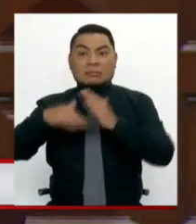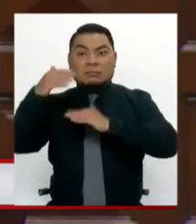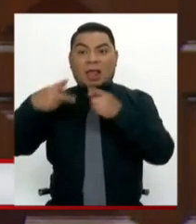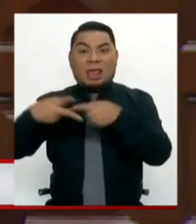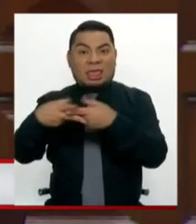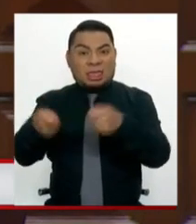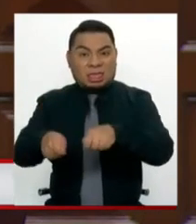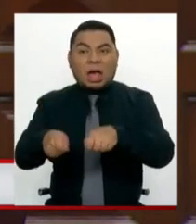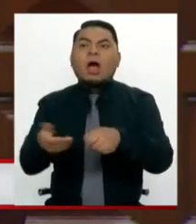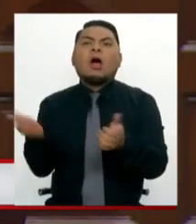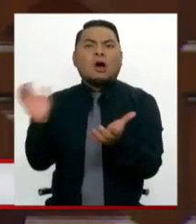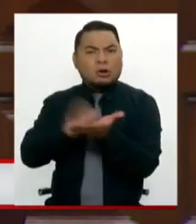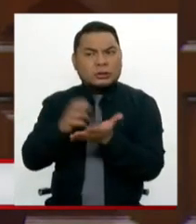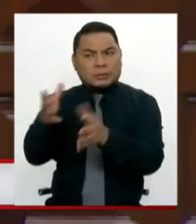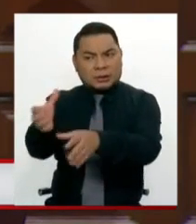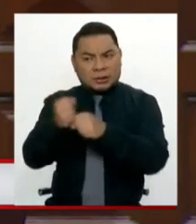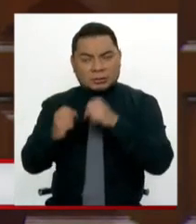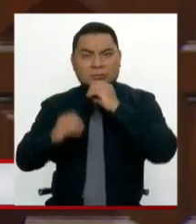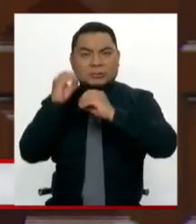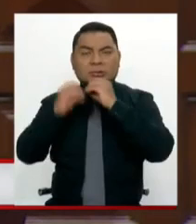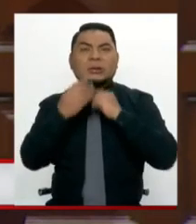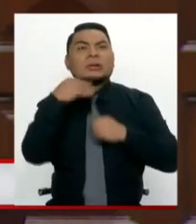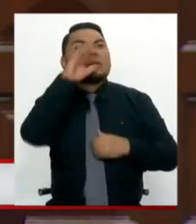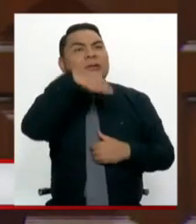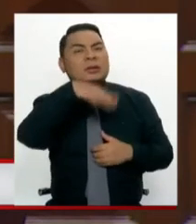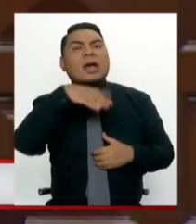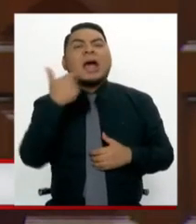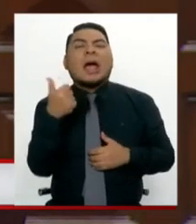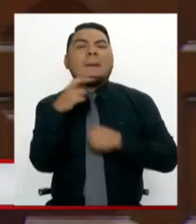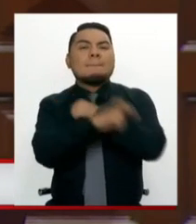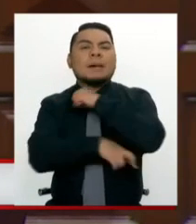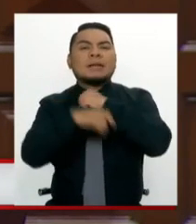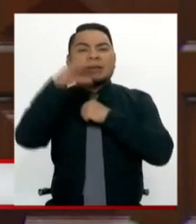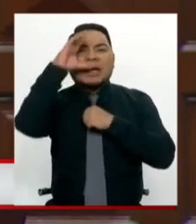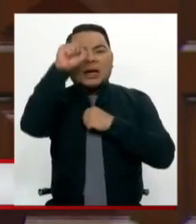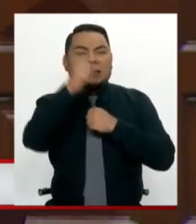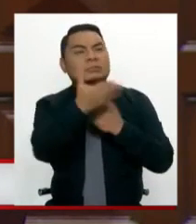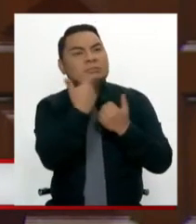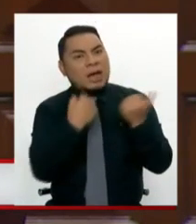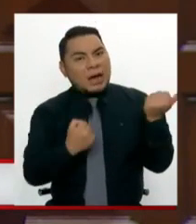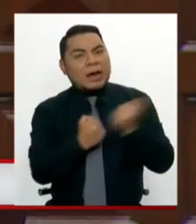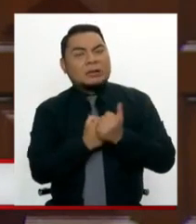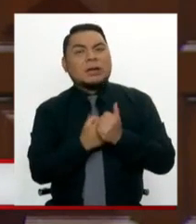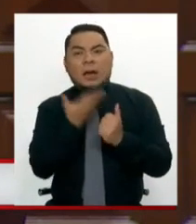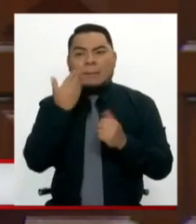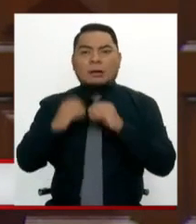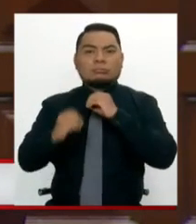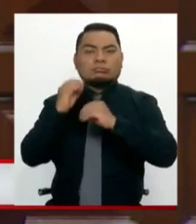obras, convocando a las embajadas extranjeras como aliadas para mejorar la